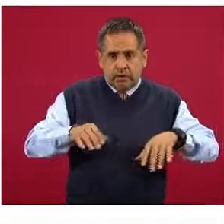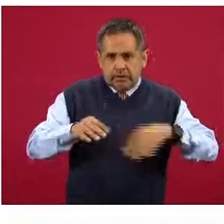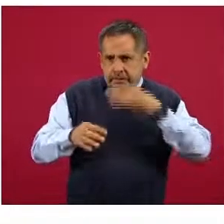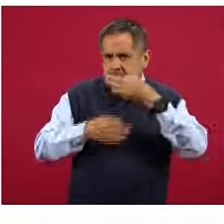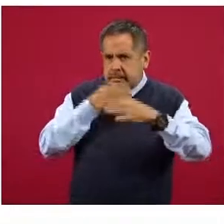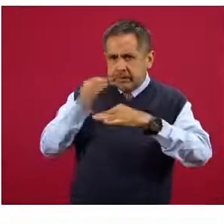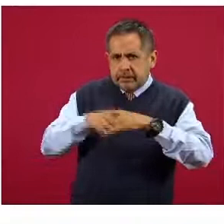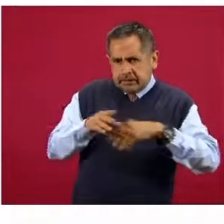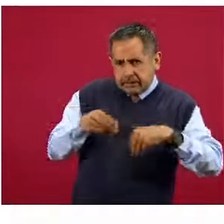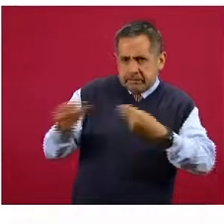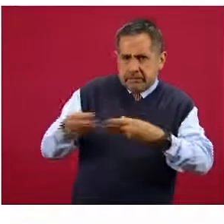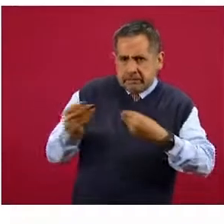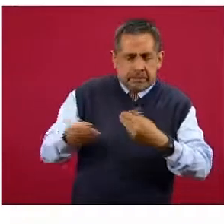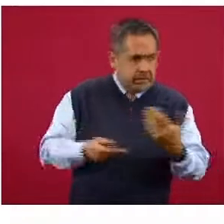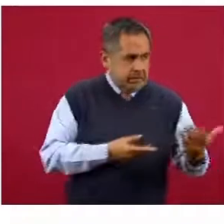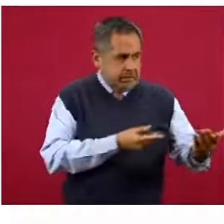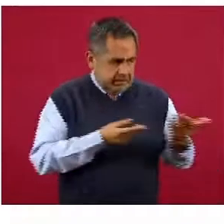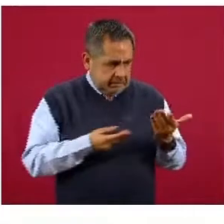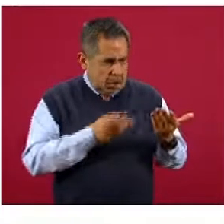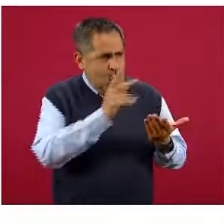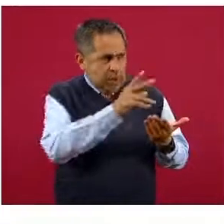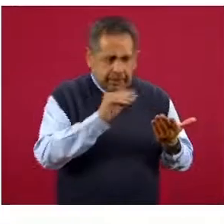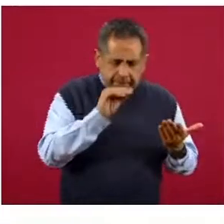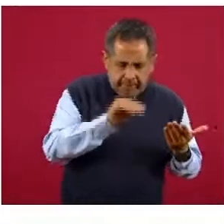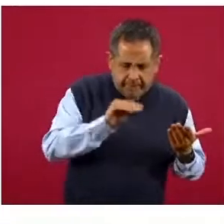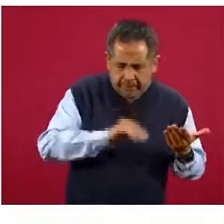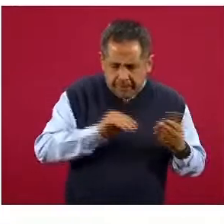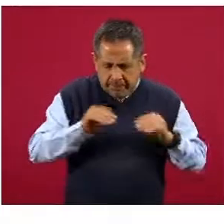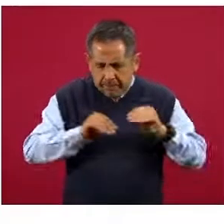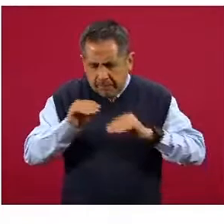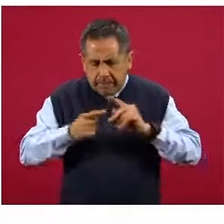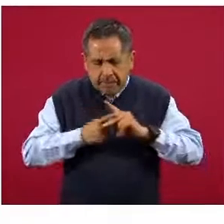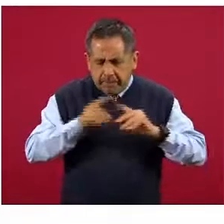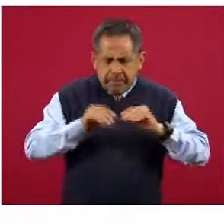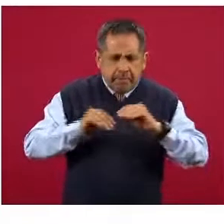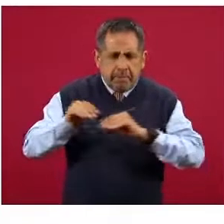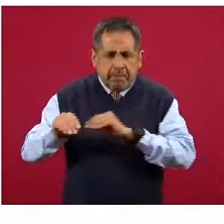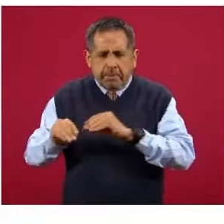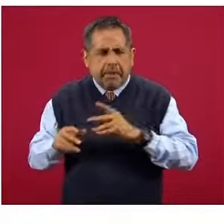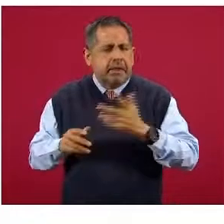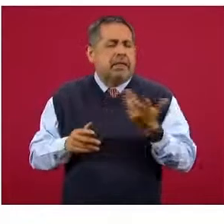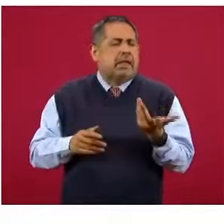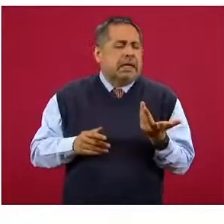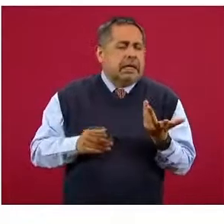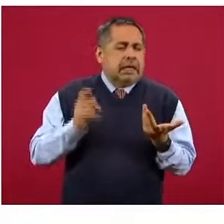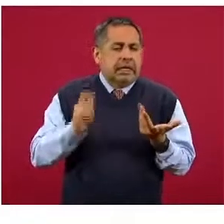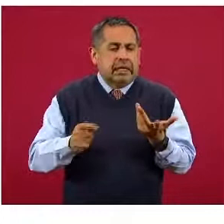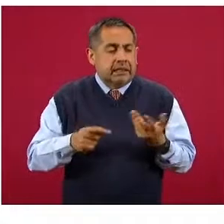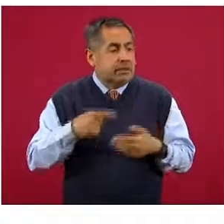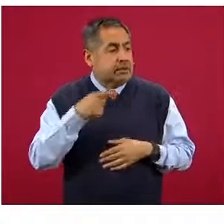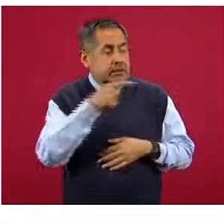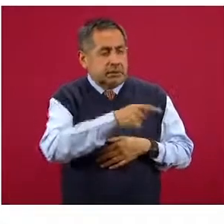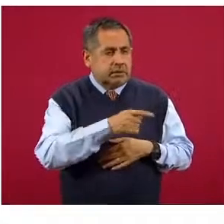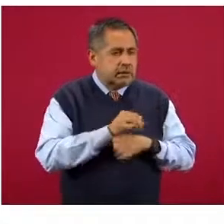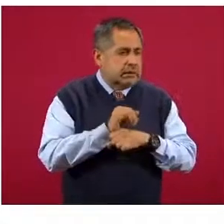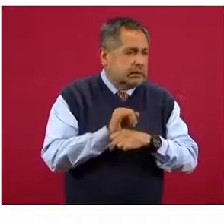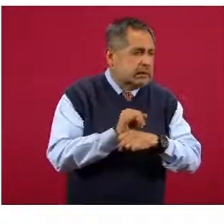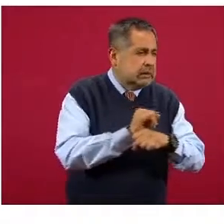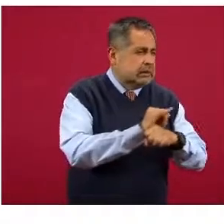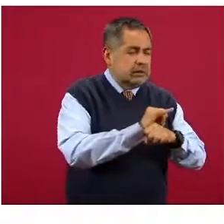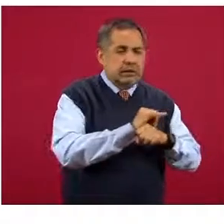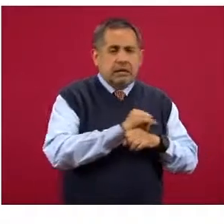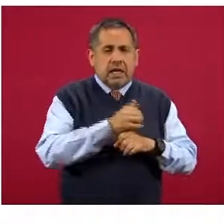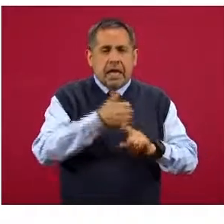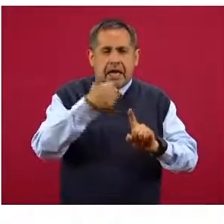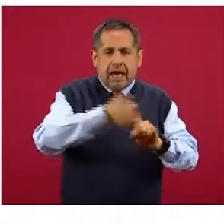para poder llevar a cabo estas clasificaciones. Estos elementos básicamente se componen por el estudio epidemiológico de